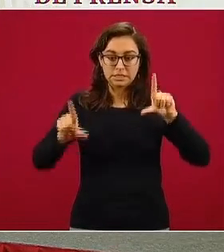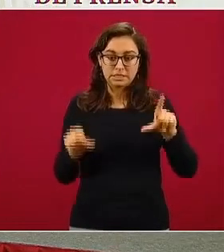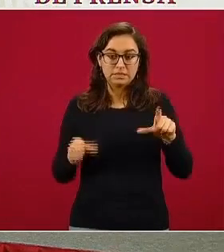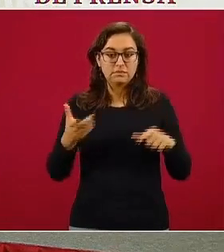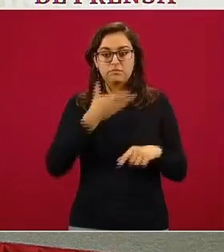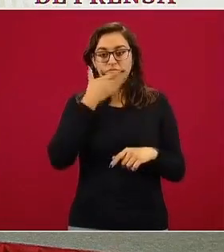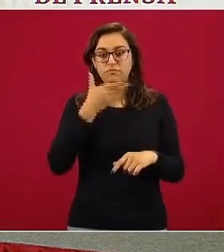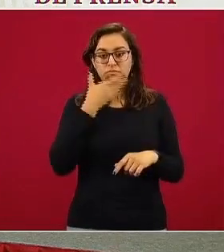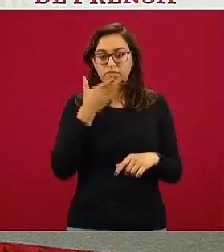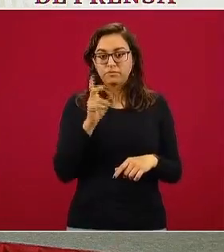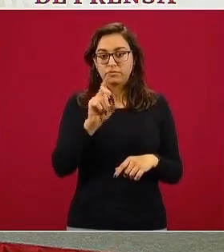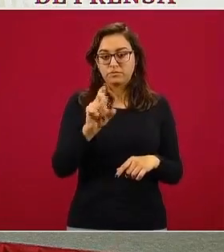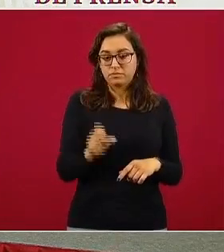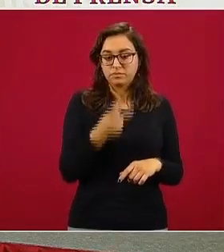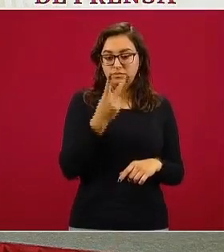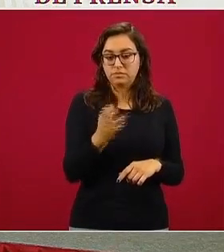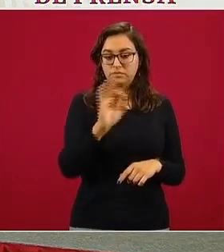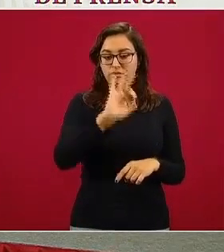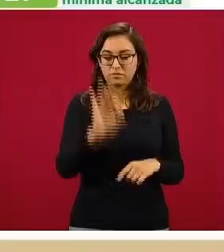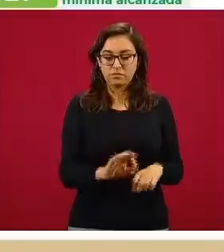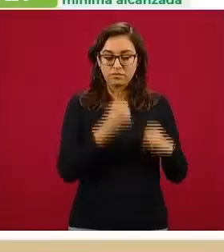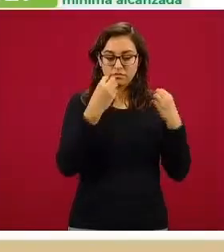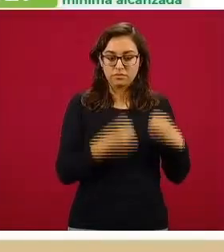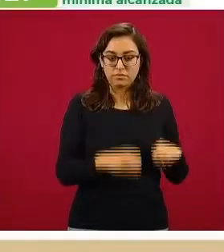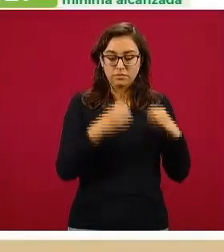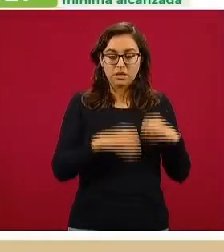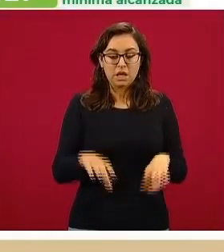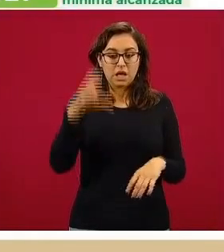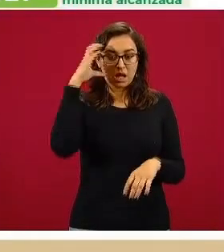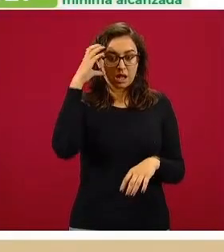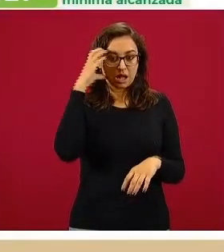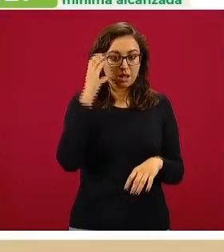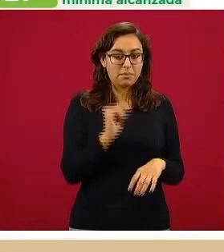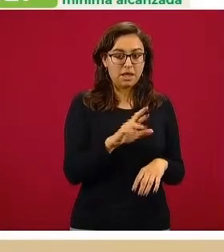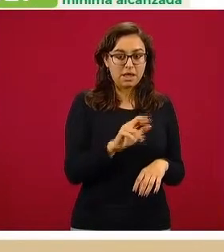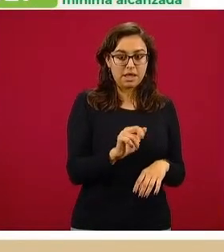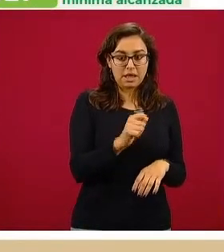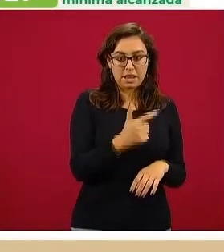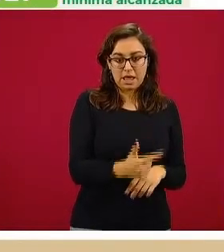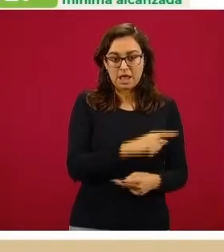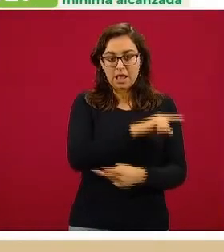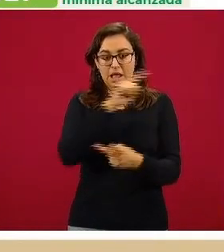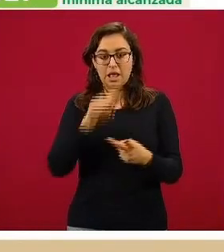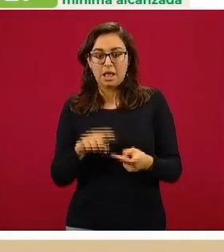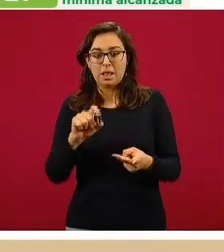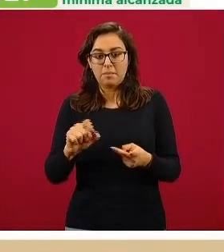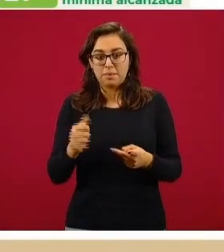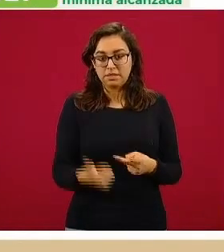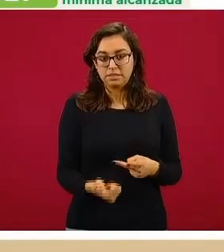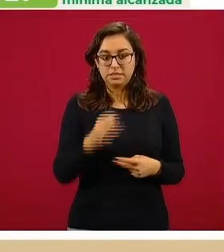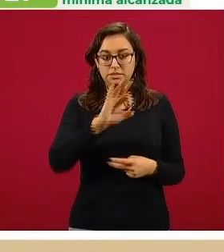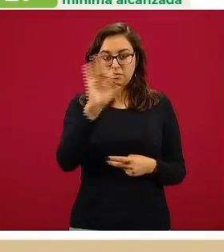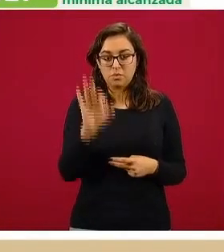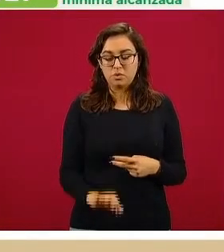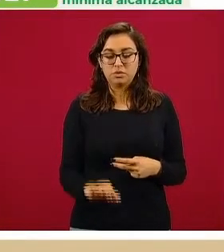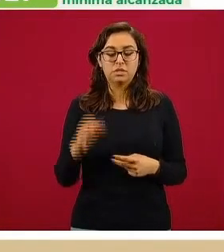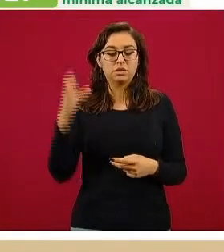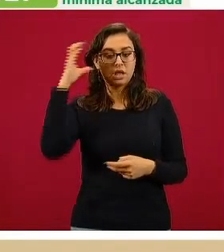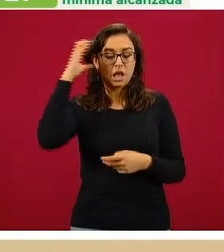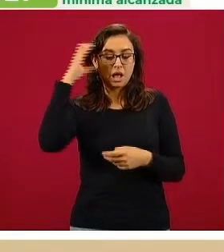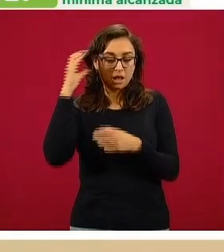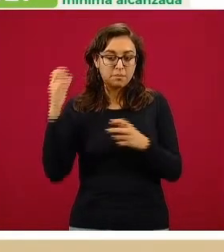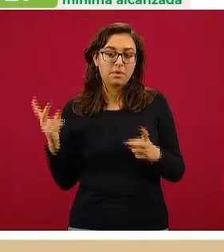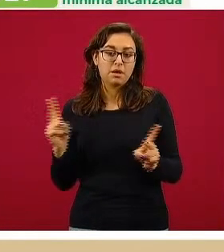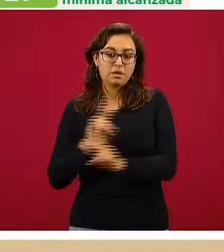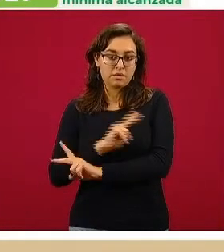continúa en 32% para las camas generales y en 26% para las camas con ventilador, nos permite